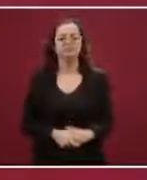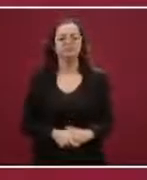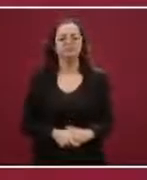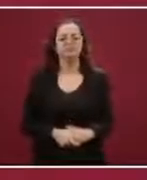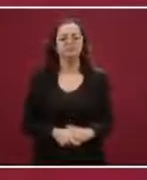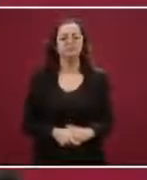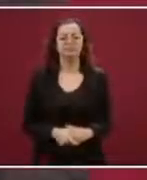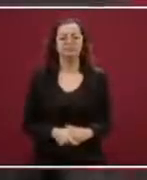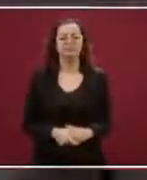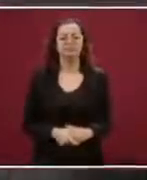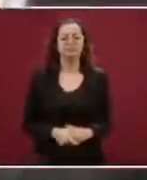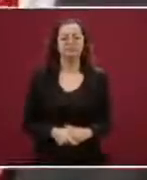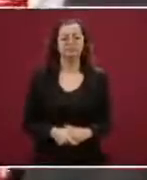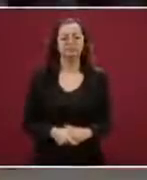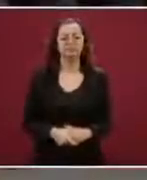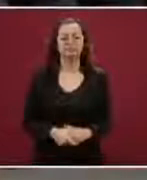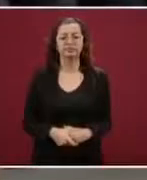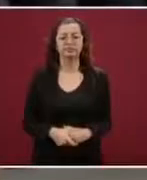Todo lo que es